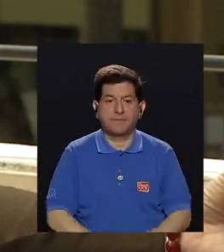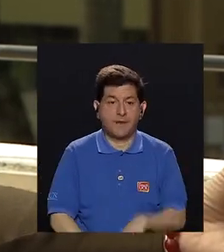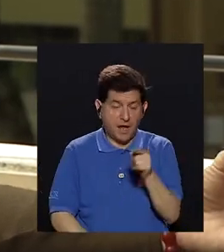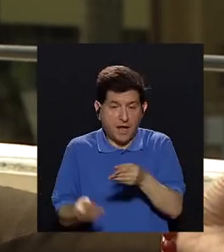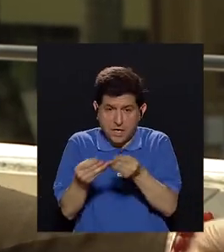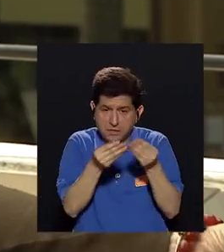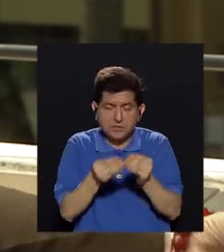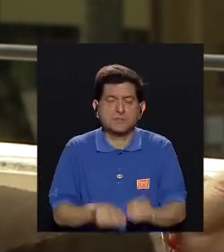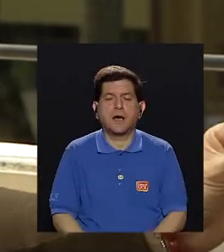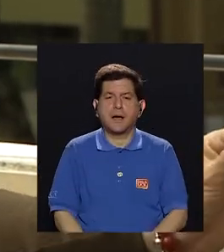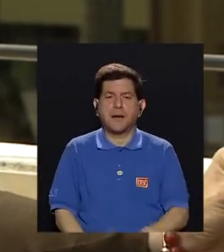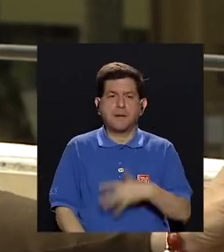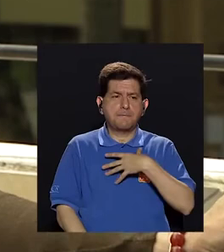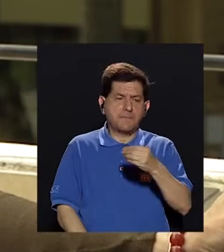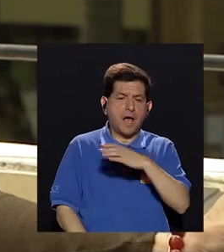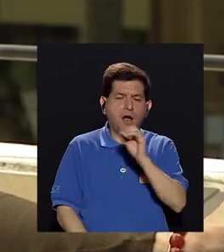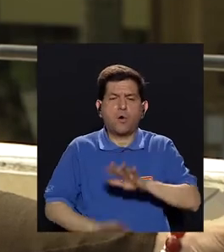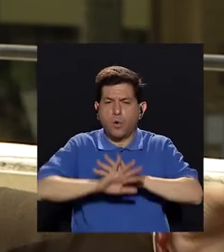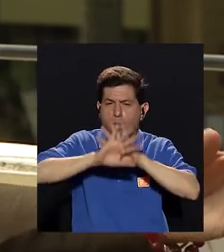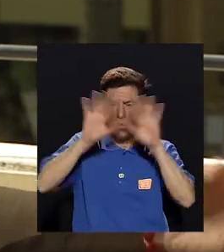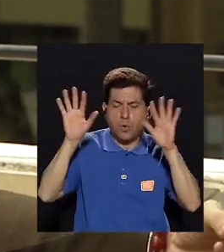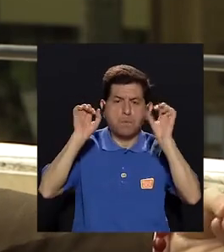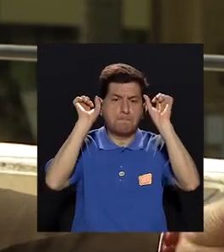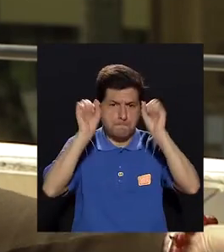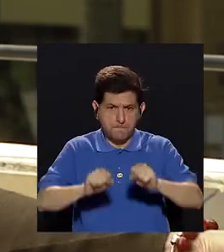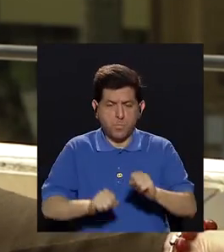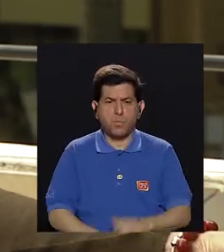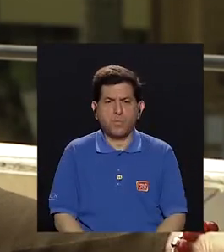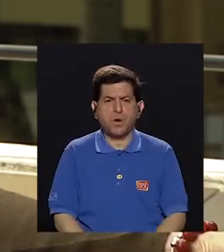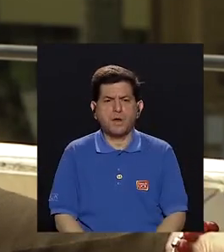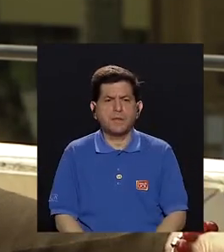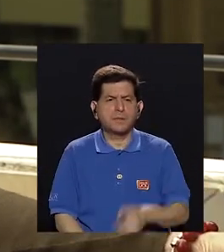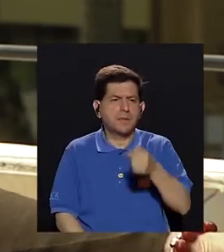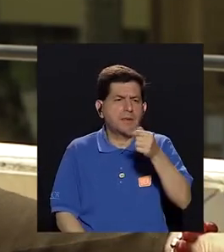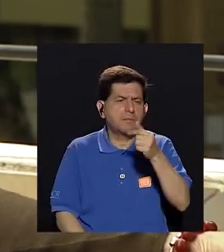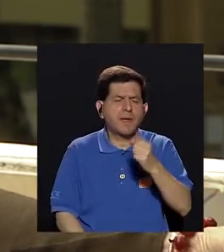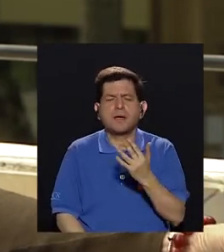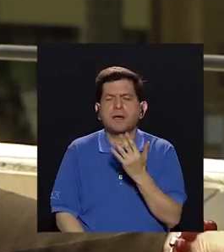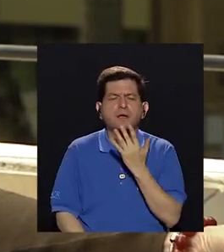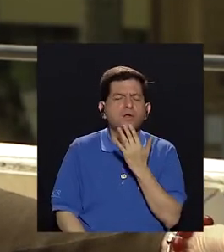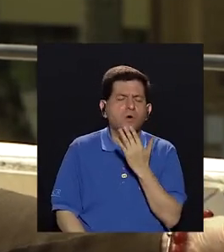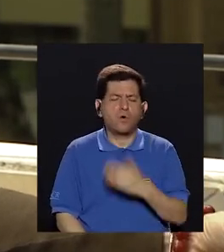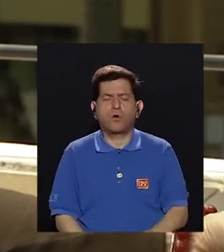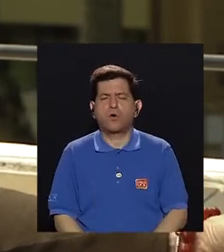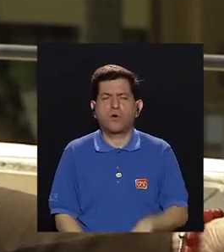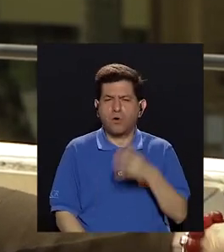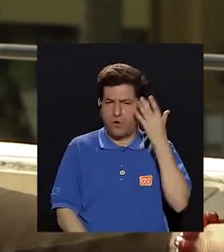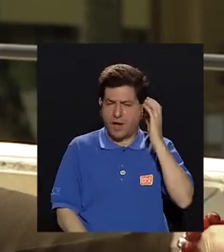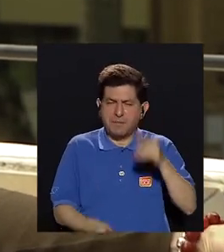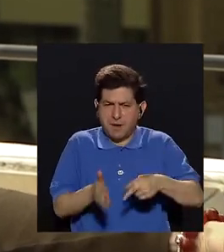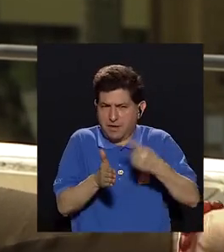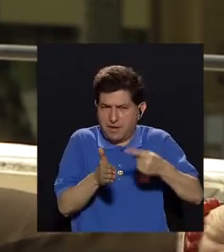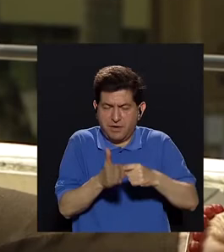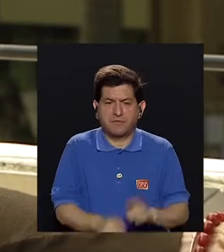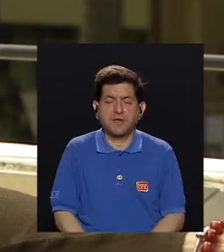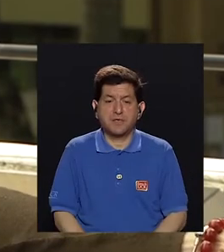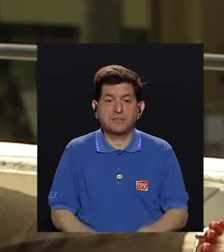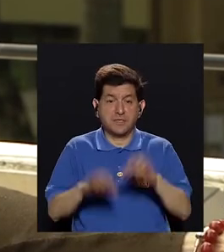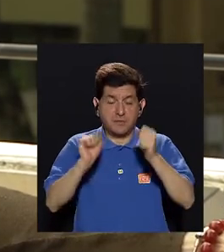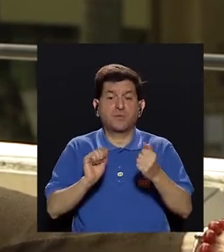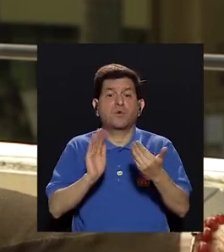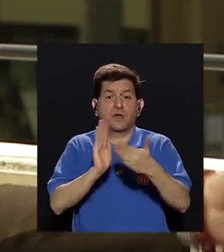pequeño tono amarillo en alguna cantidad, manchar el calzón, ¿okay? Pero ese flujo se considera que es